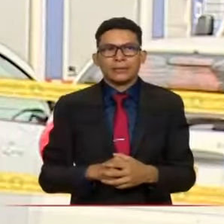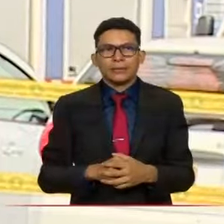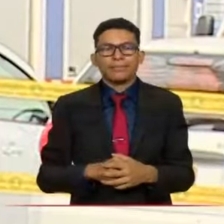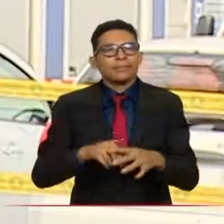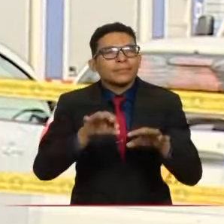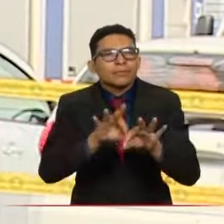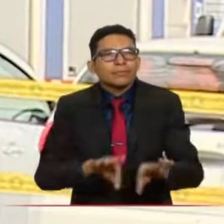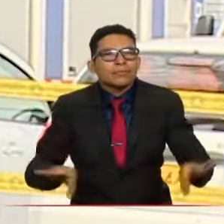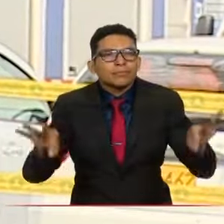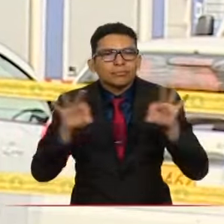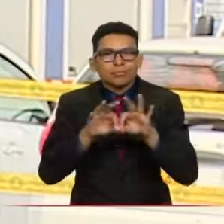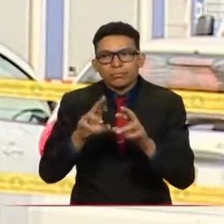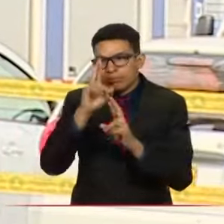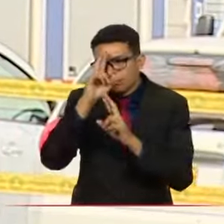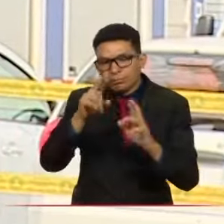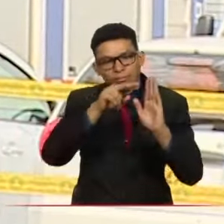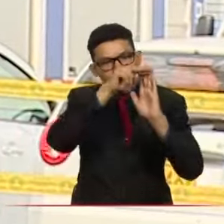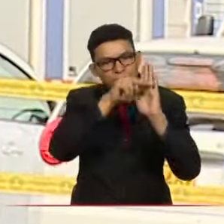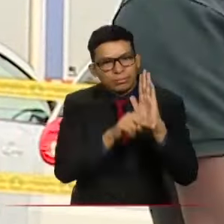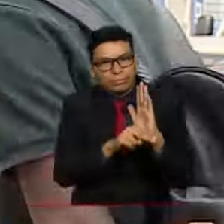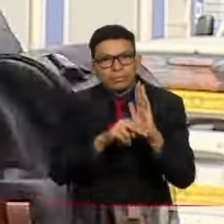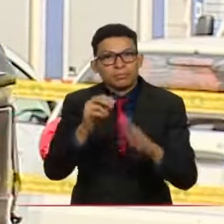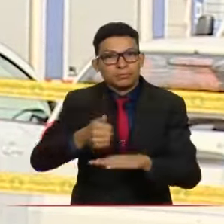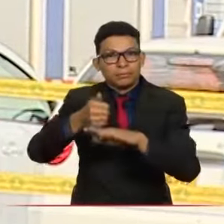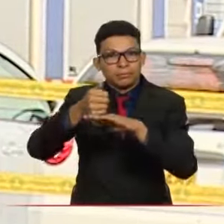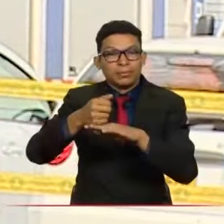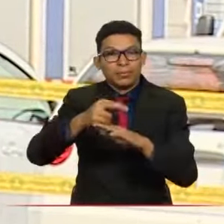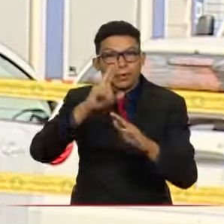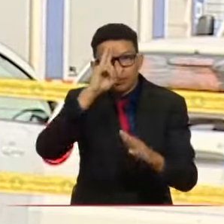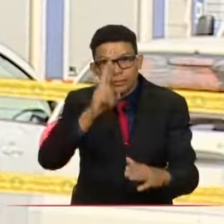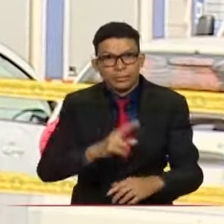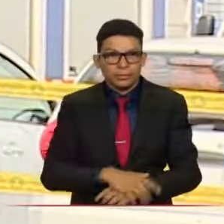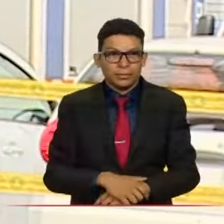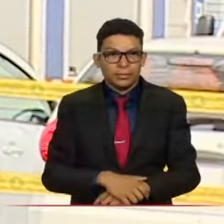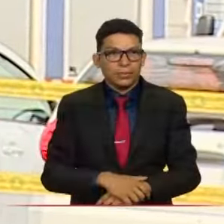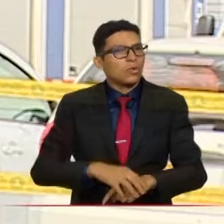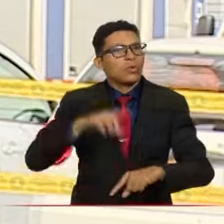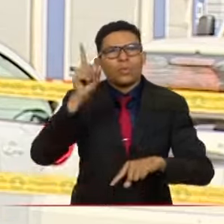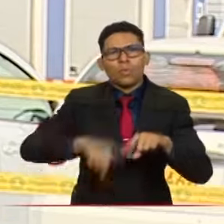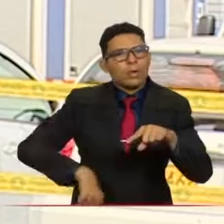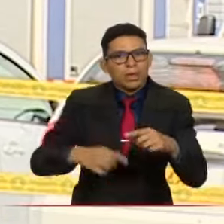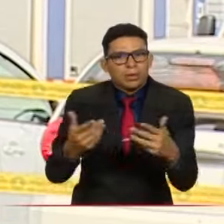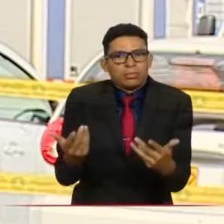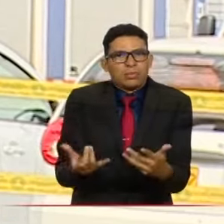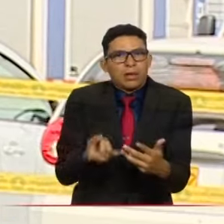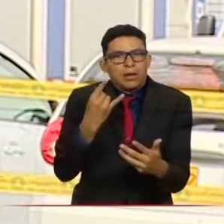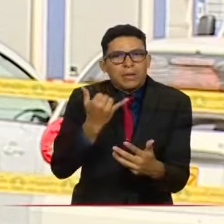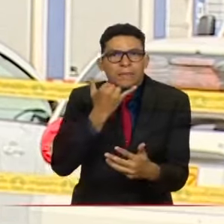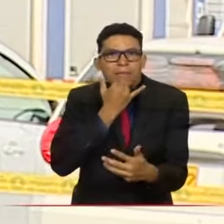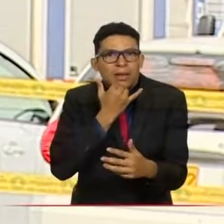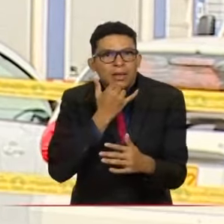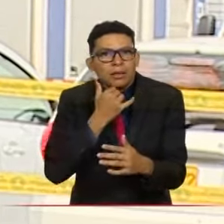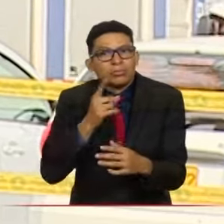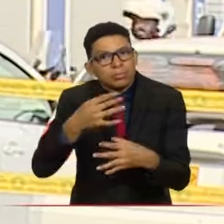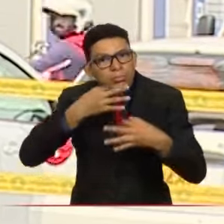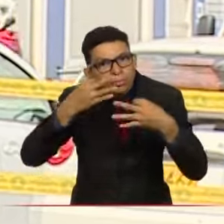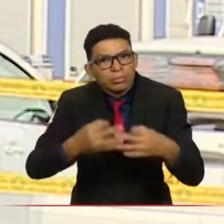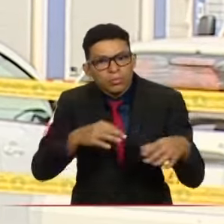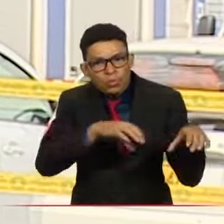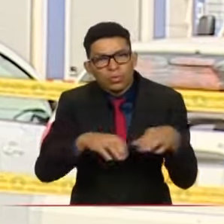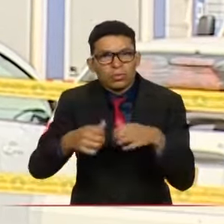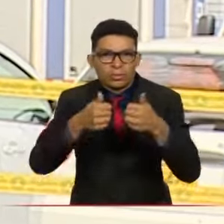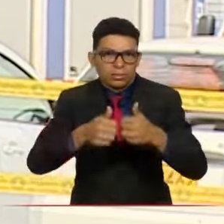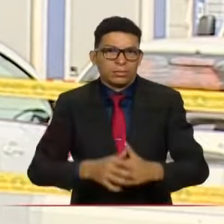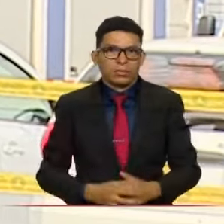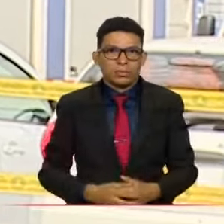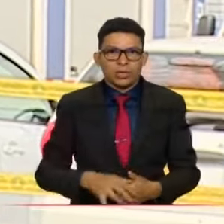importante es que usted respete las normas y respete la autoridad. Usted no tiene por qué tener ningún inconveniente frente a la autoridad si usted de verdad está haciendo bien las